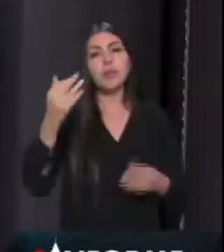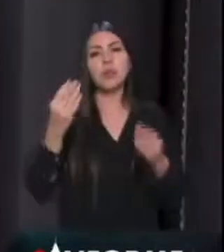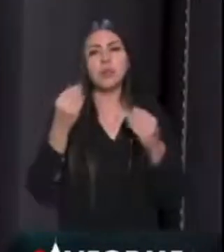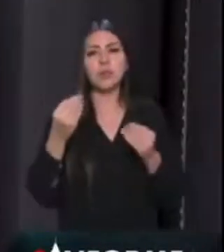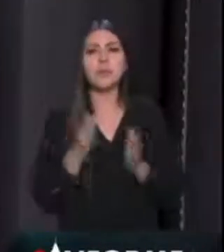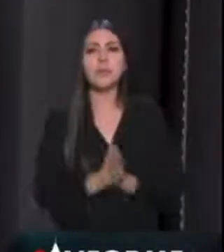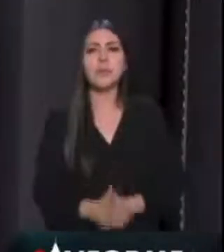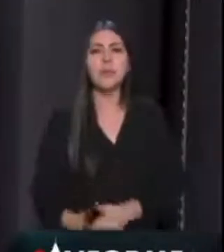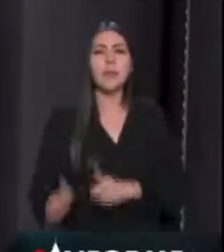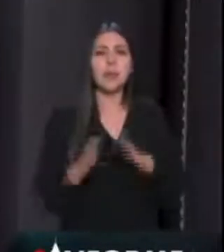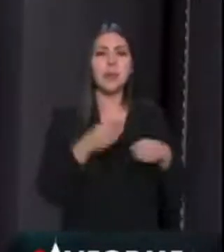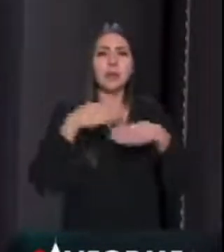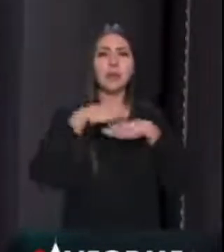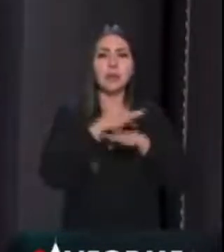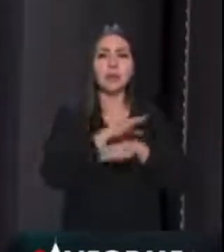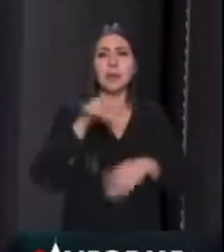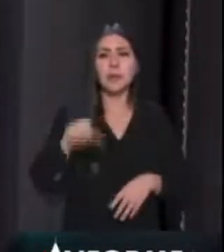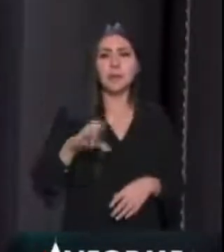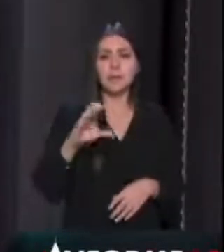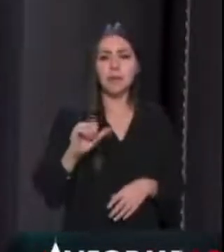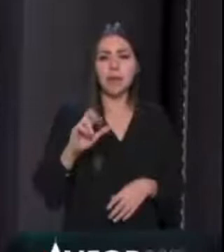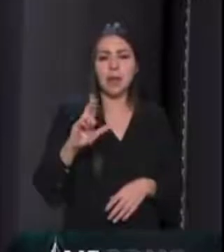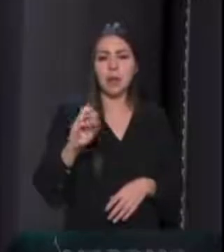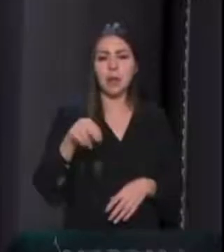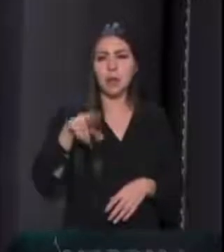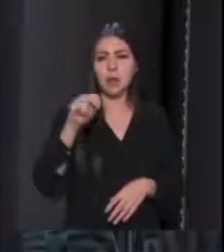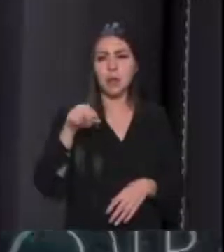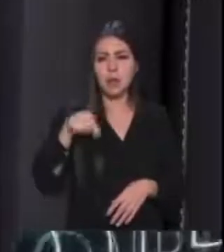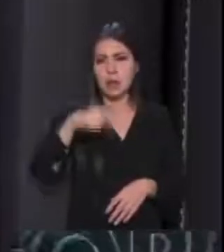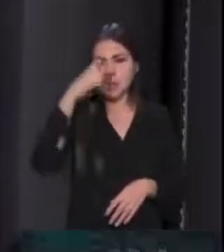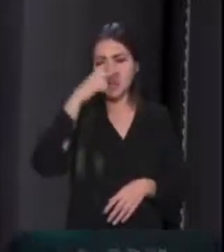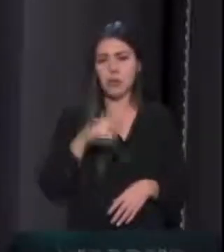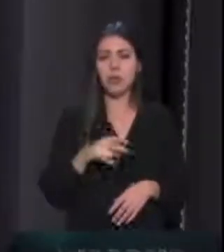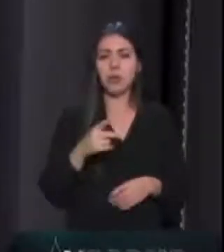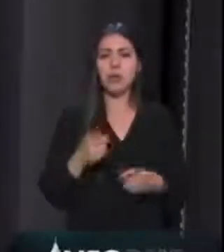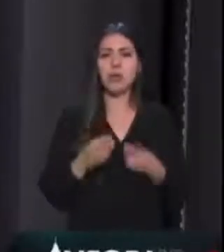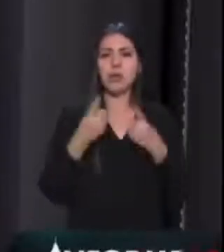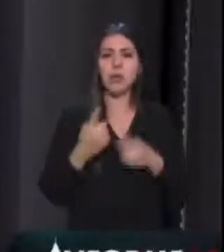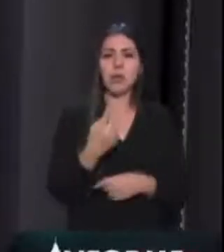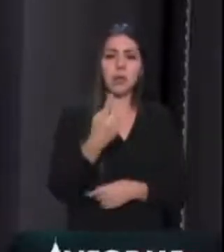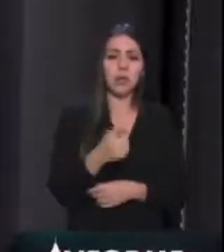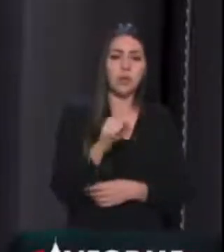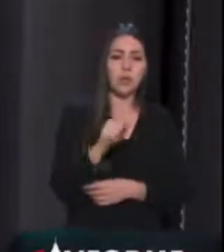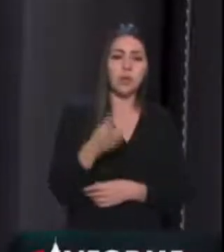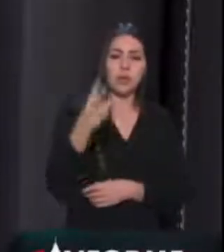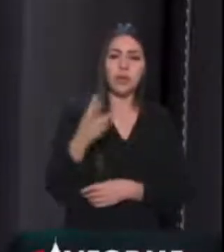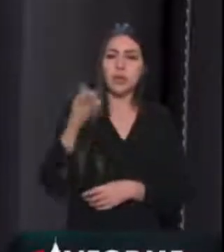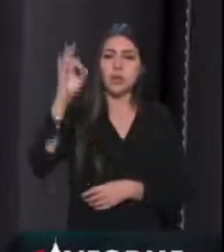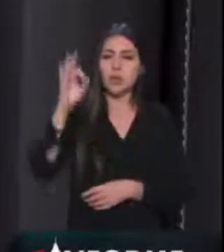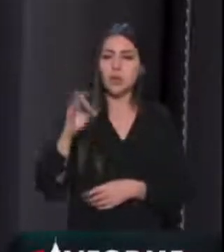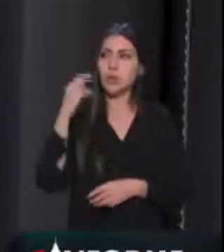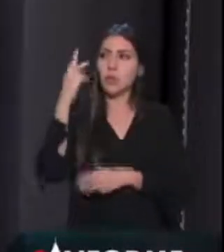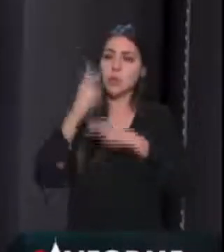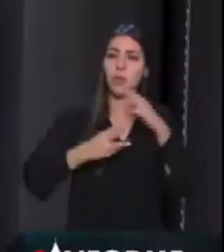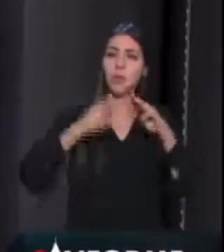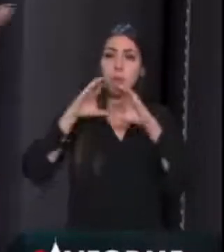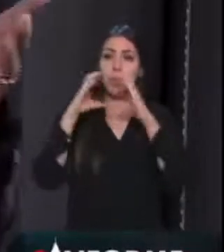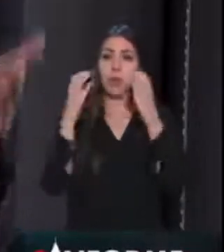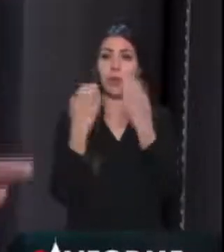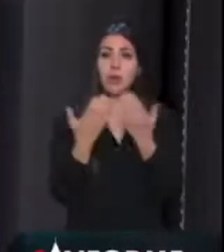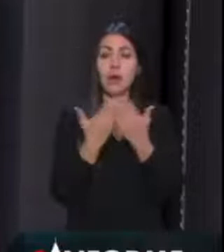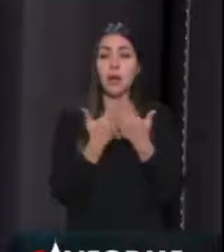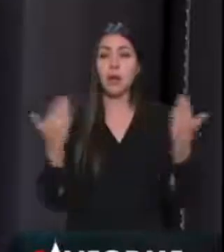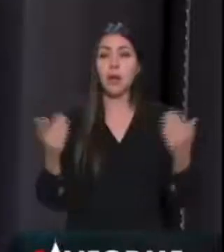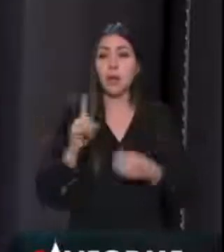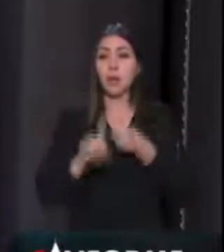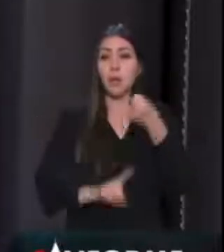de carbono, yo digo, México contribuye con el 1.3% a nivel mundial. Si realmente queremos resolver el problema de la